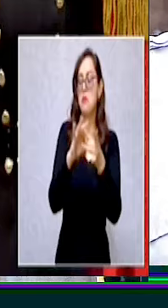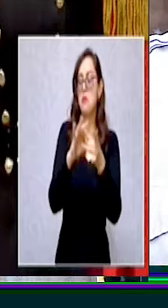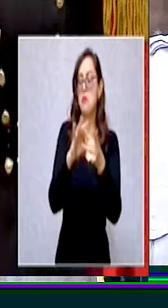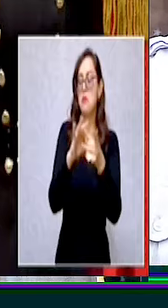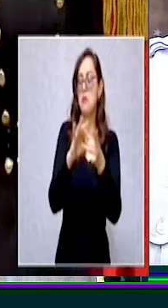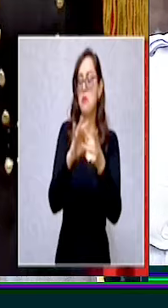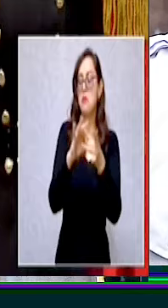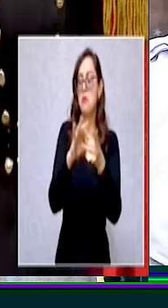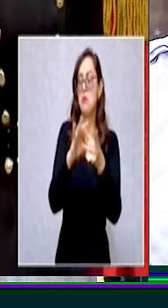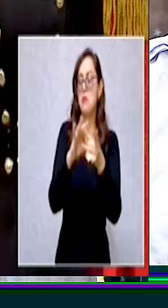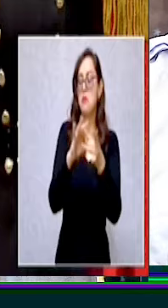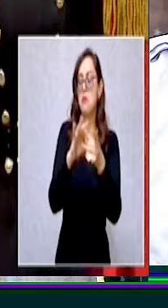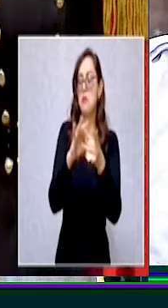adiós